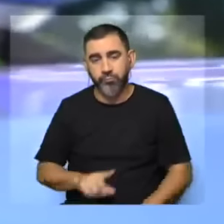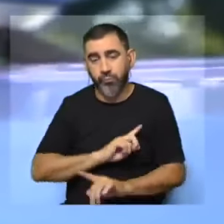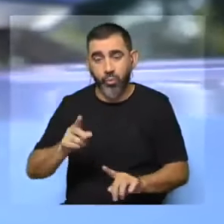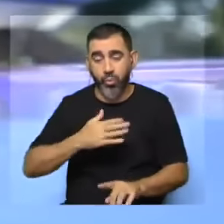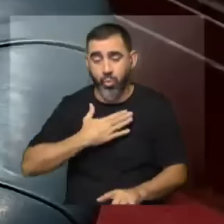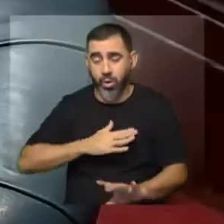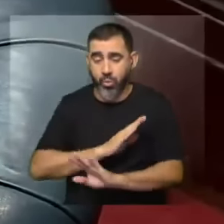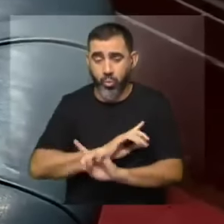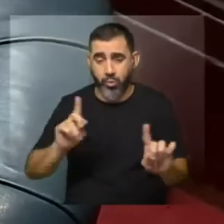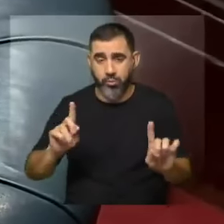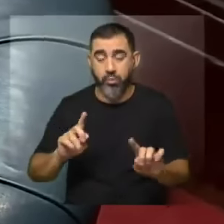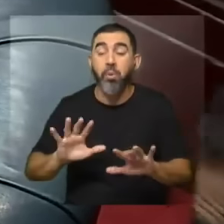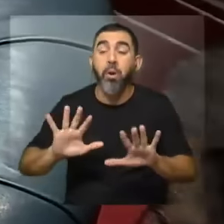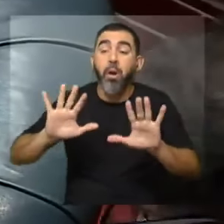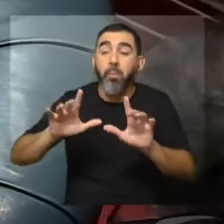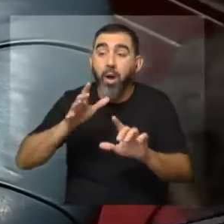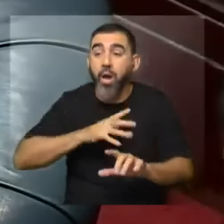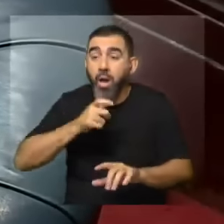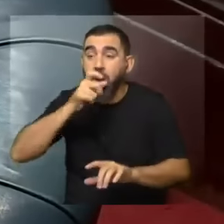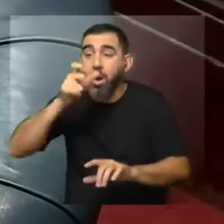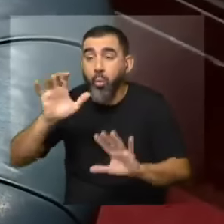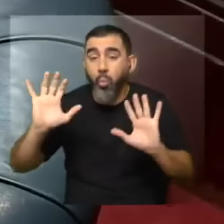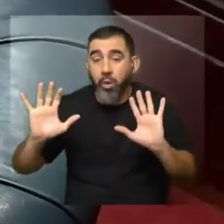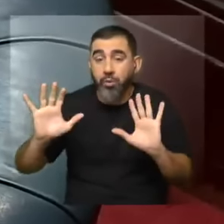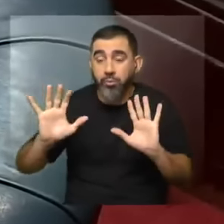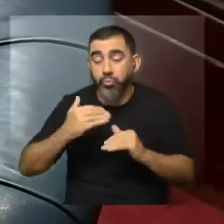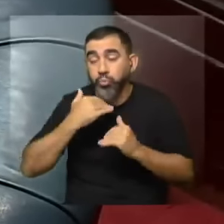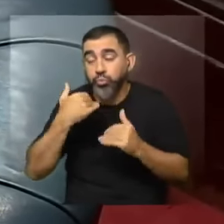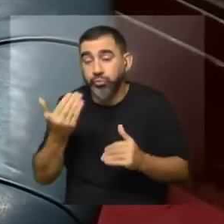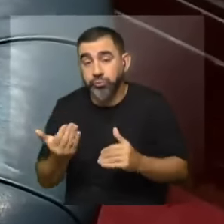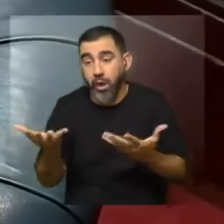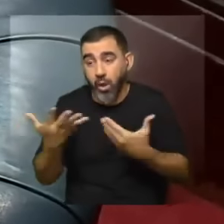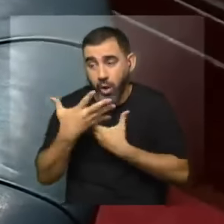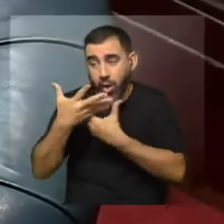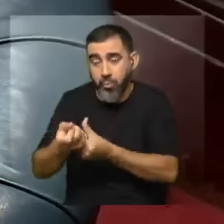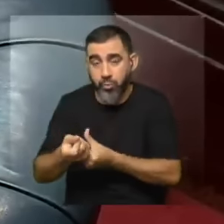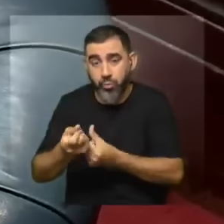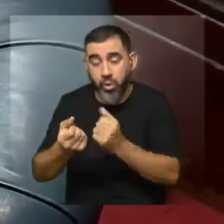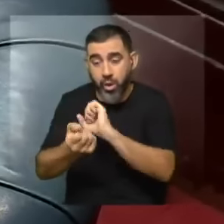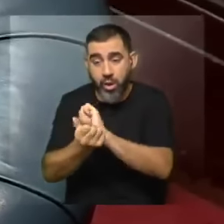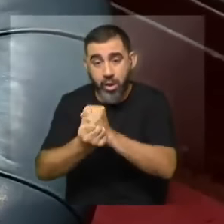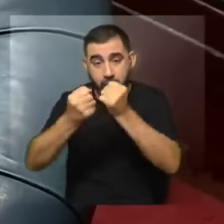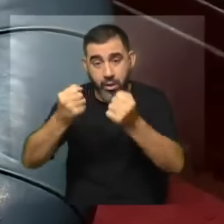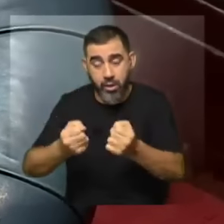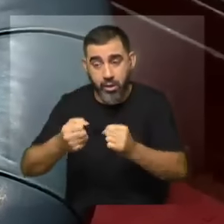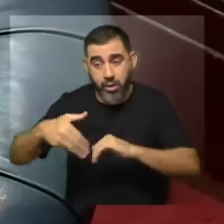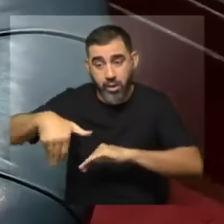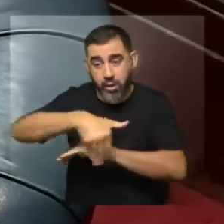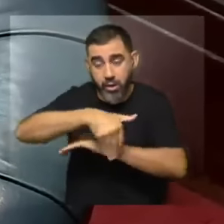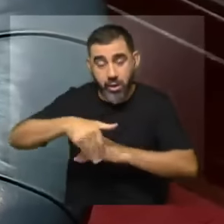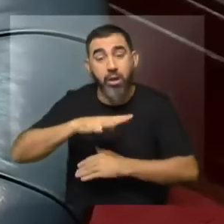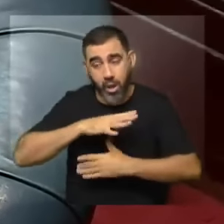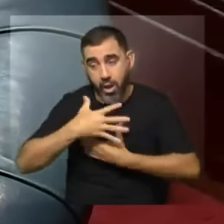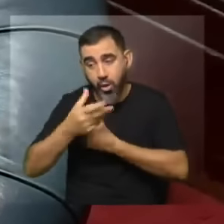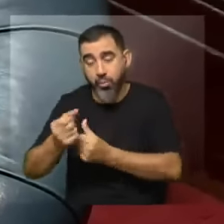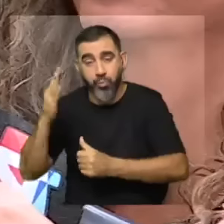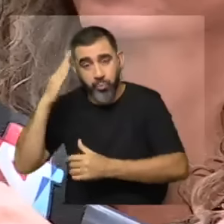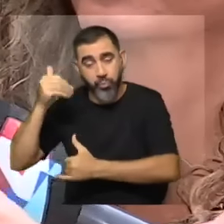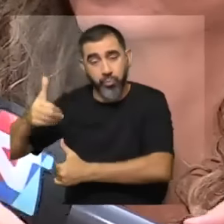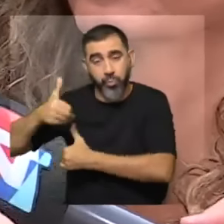acuerdo pero capaz que tiene argumentos un día que me puedan demostrar Yo hoy el apoyo está en las cárceles la guardia perimetral es del